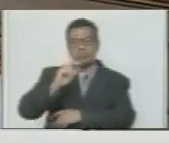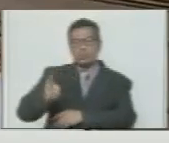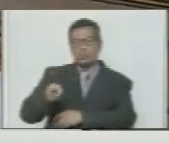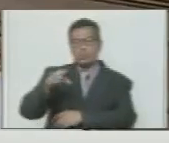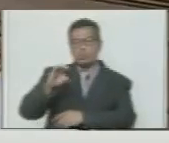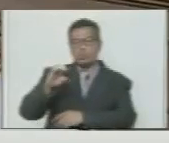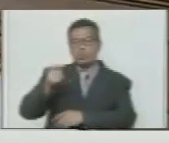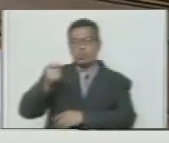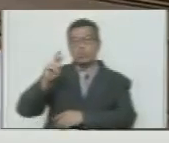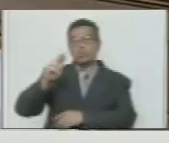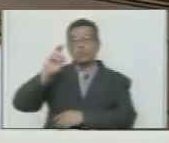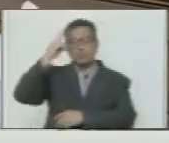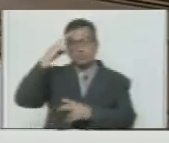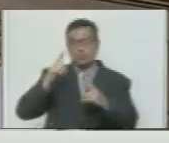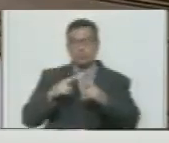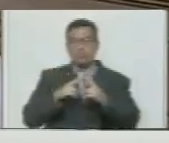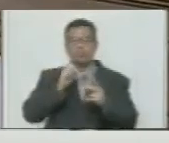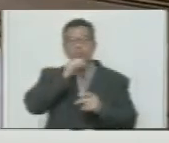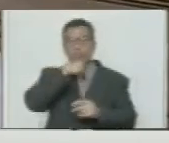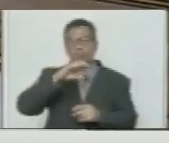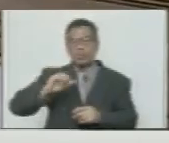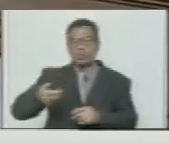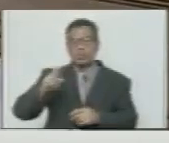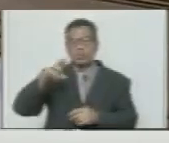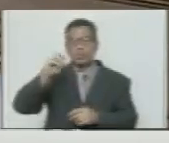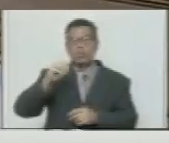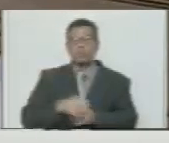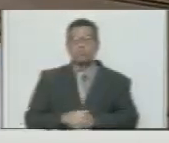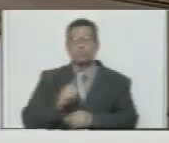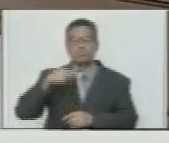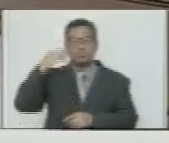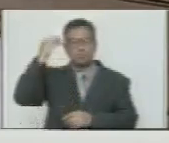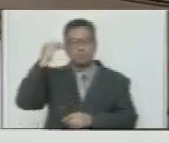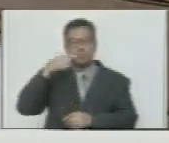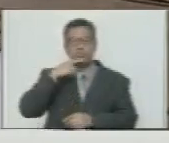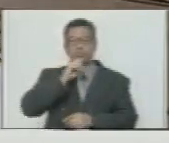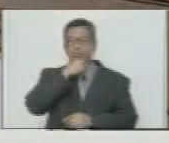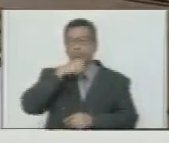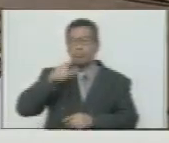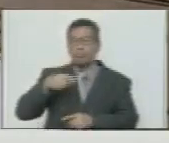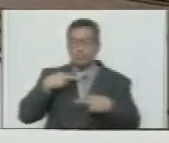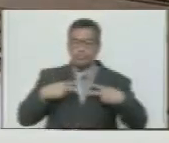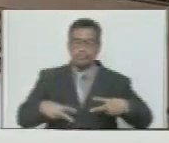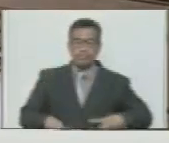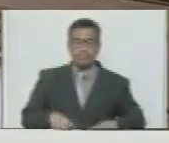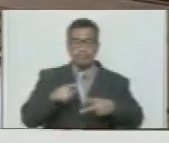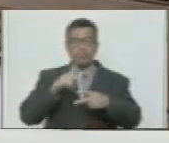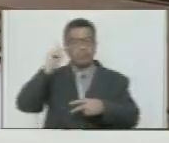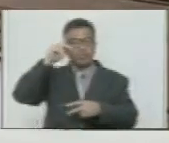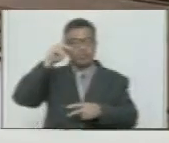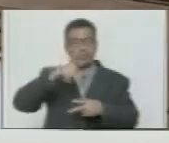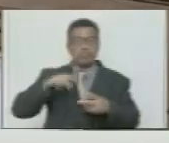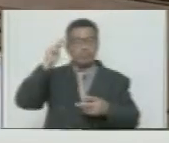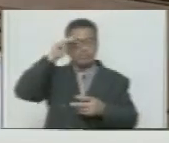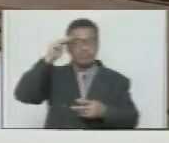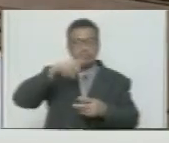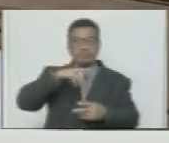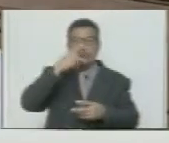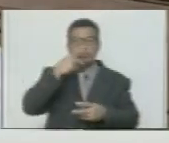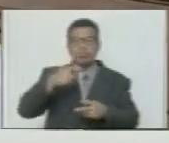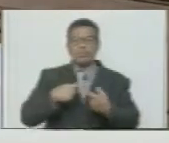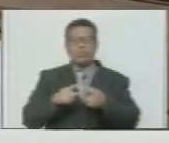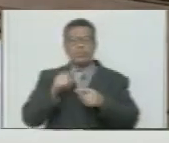diputado Héctor Agüero, también conocido como el viejo Agüero. Considerando que el viejo Agüero en vida fue tutor y